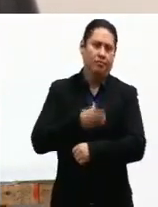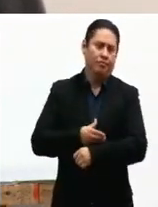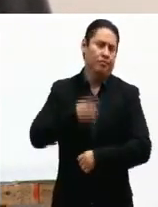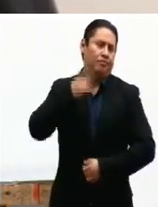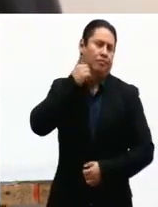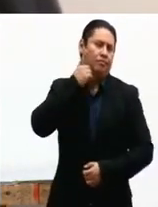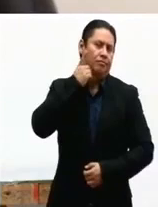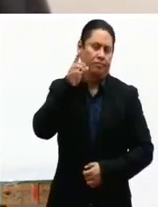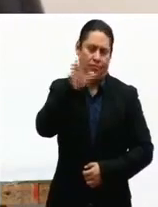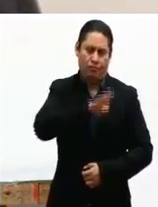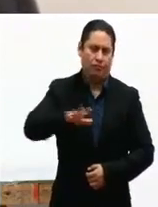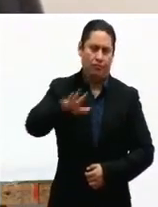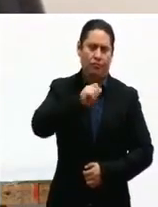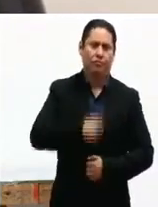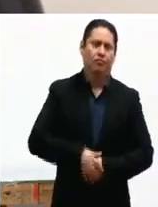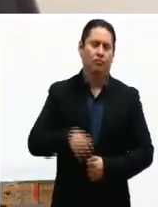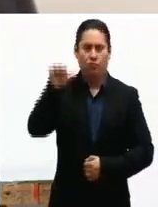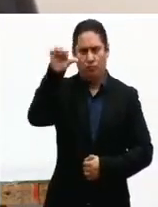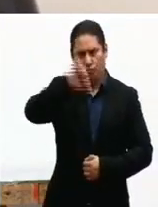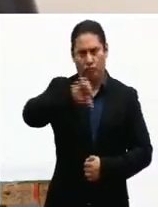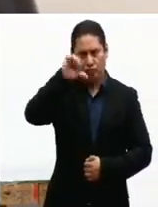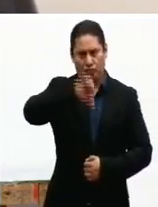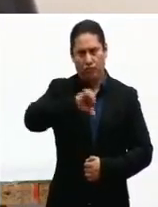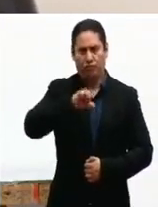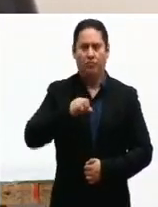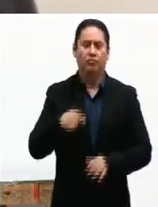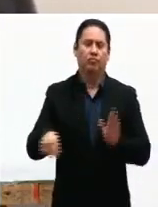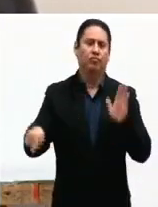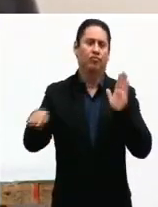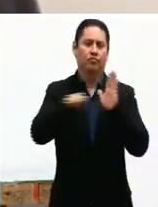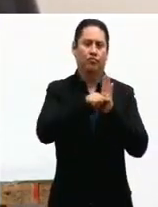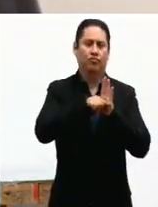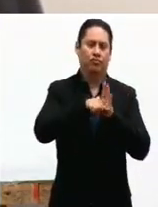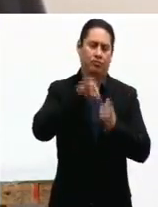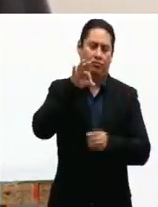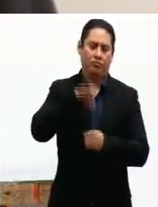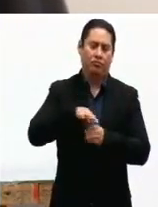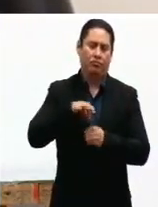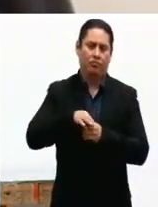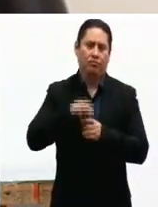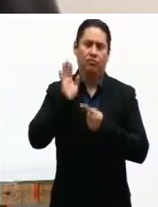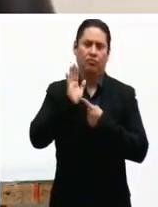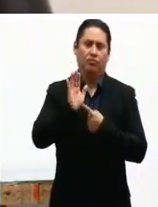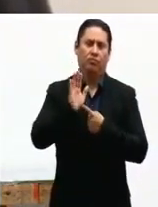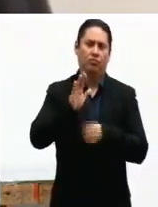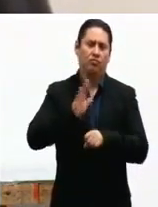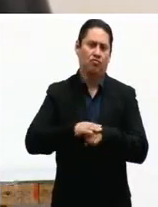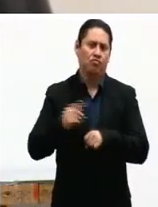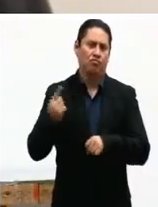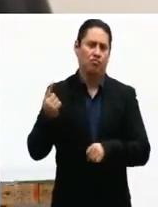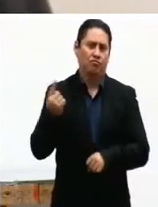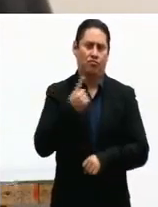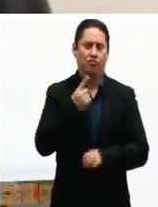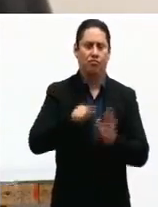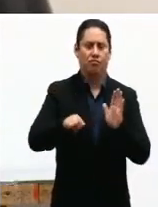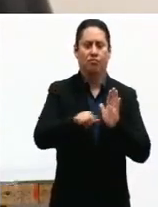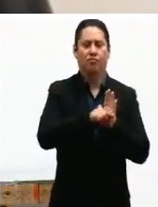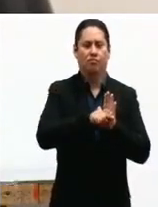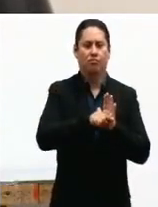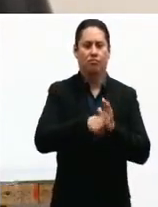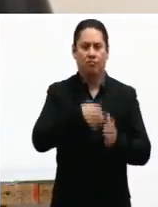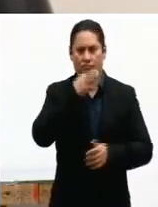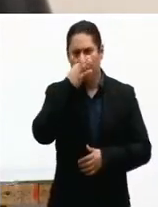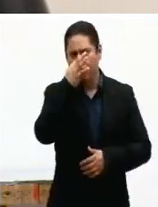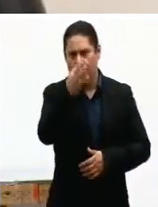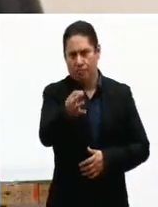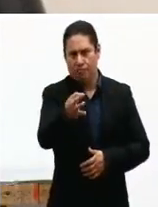compañeras, honorable asamblea, el día de hoy voto en contra y voy a exponer los motivos por lo cual votaré en contra. Quiero